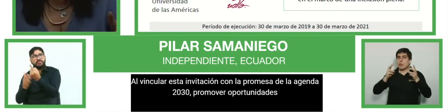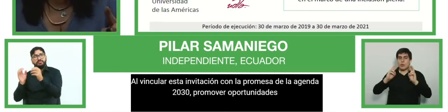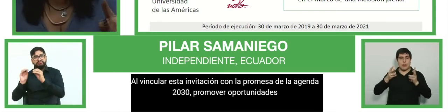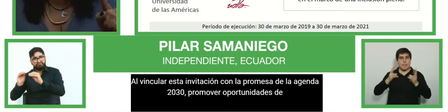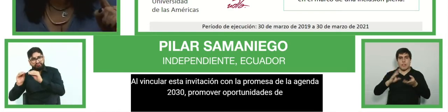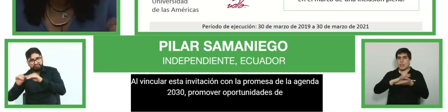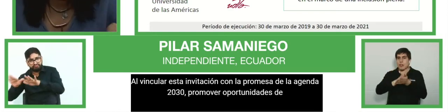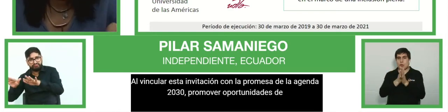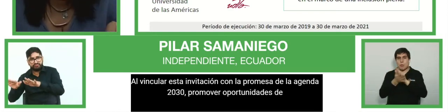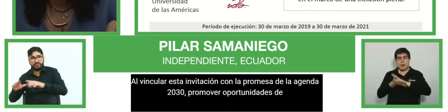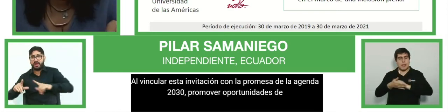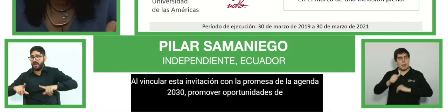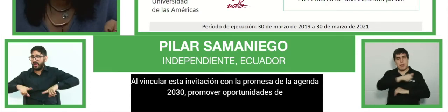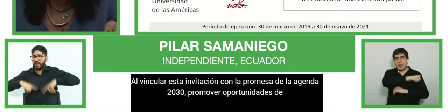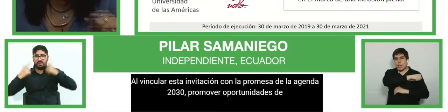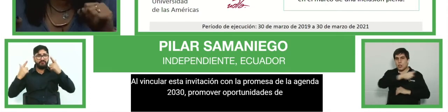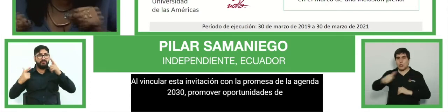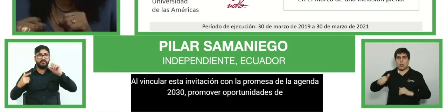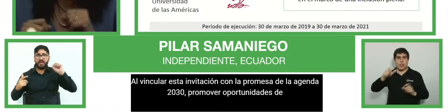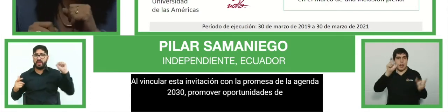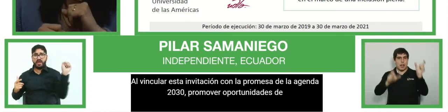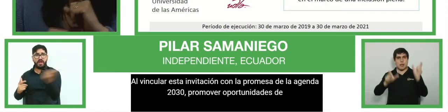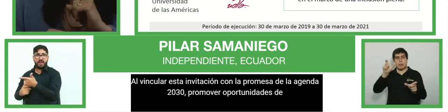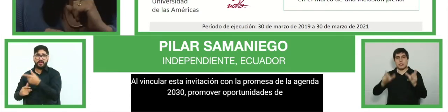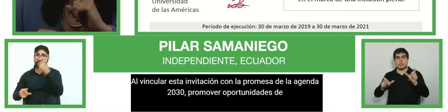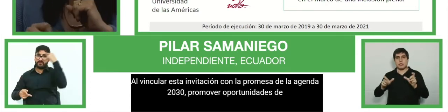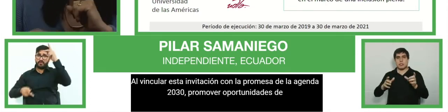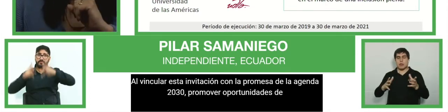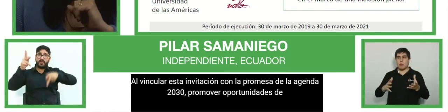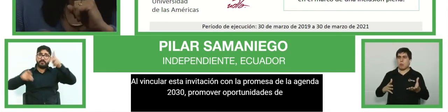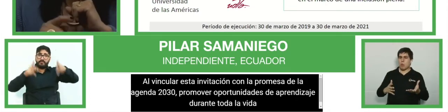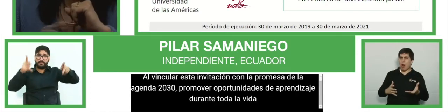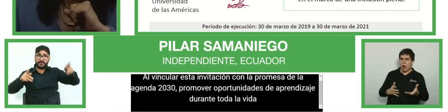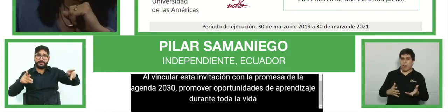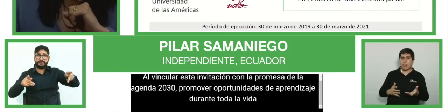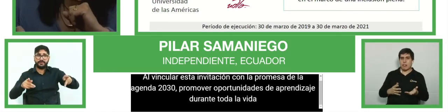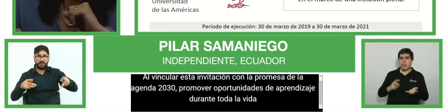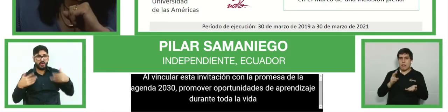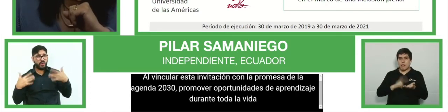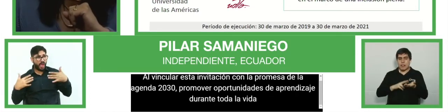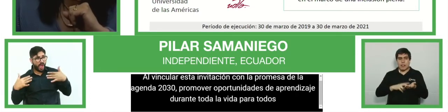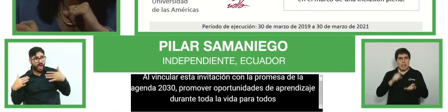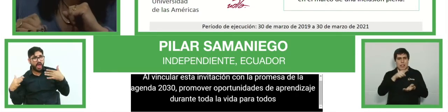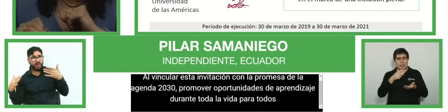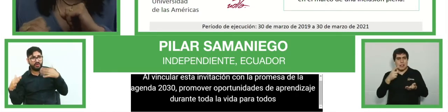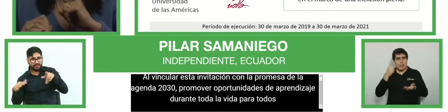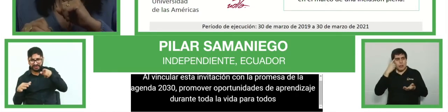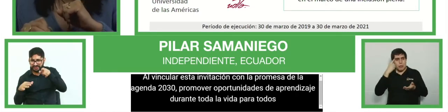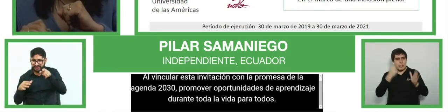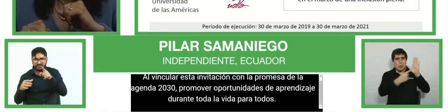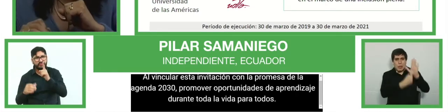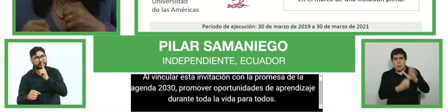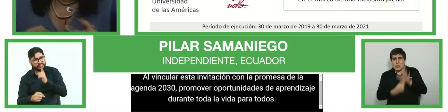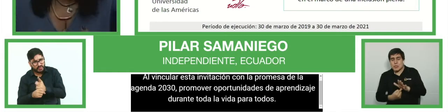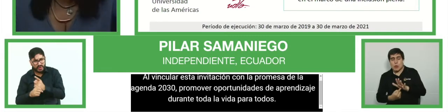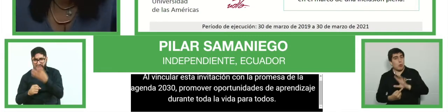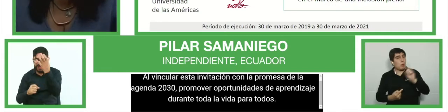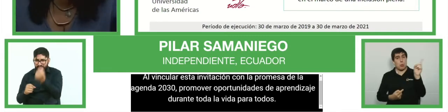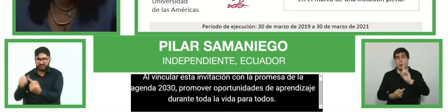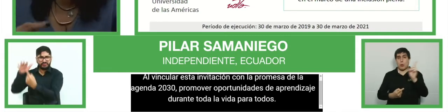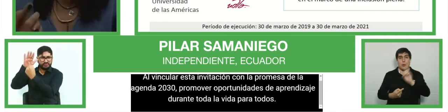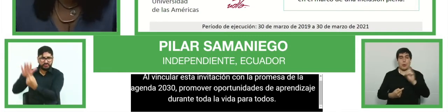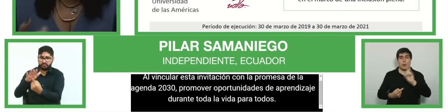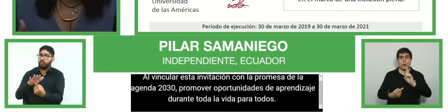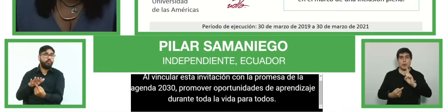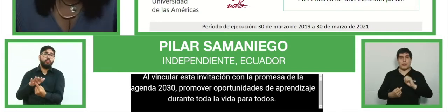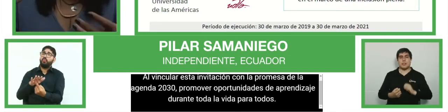todos. Vaya, imperativo moral que no admite exclusiones ni excepciones. Entonces, no